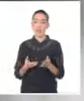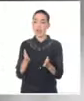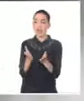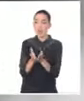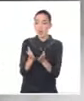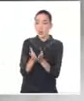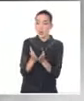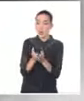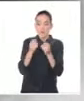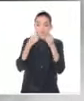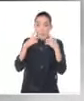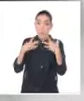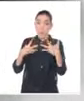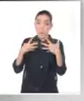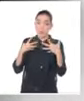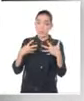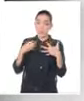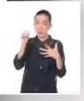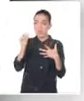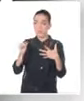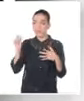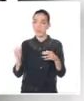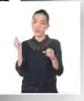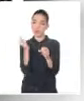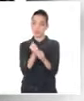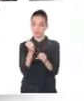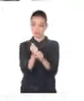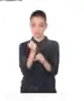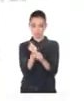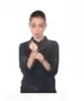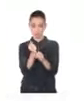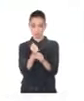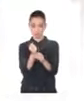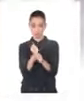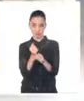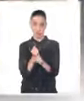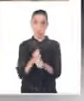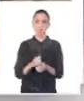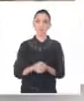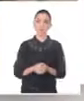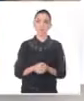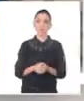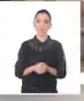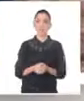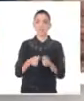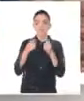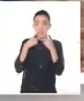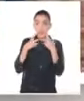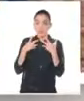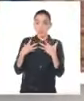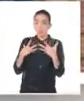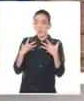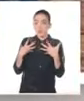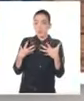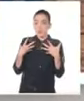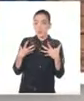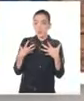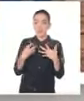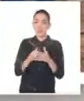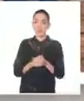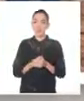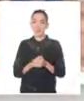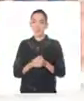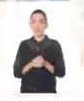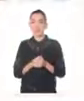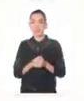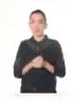legado prevalece en las obras realizadas por la revolución en el sector educacional. Pertenecer a las filas de la FEU constituye símbolo